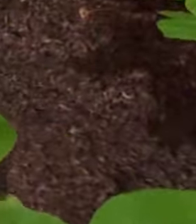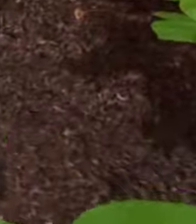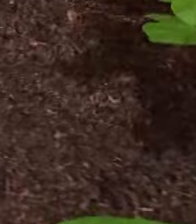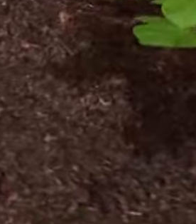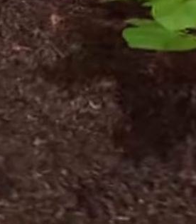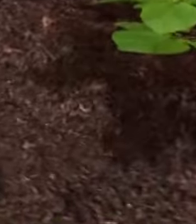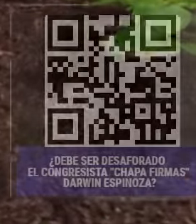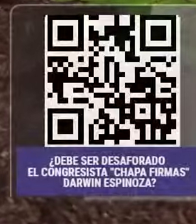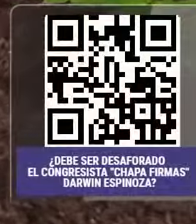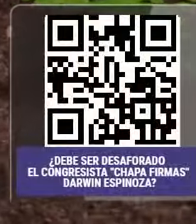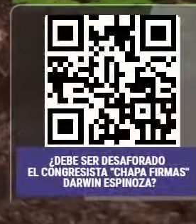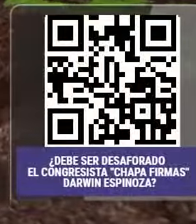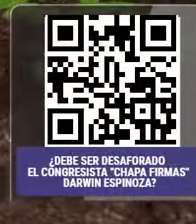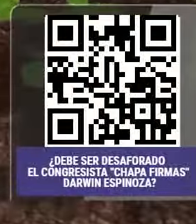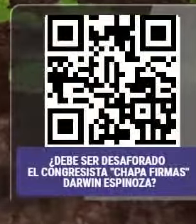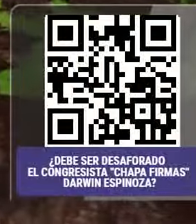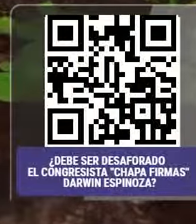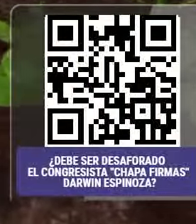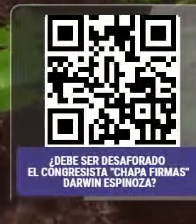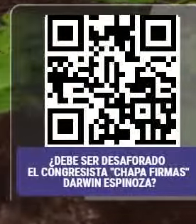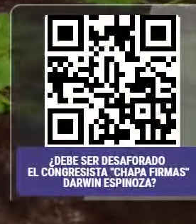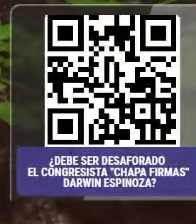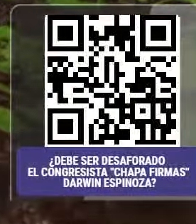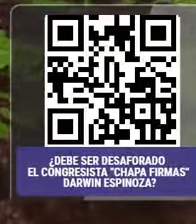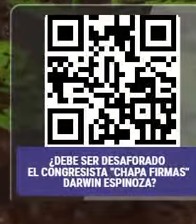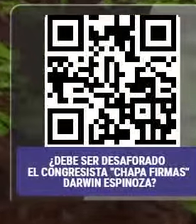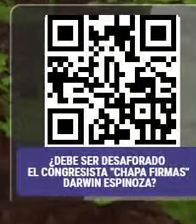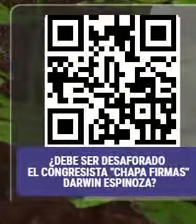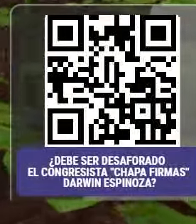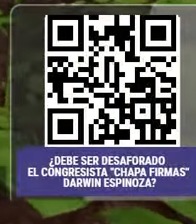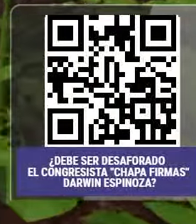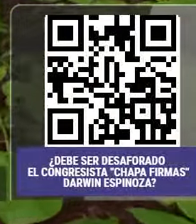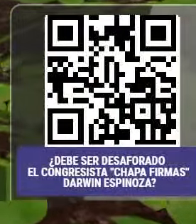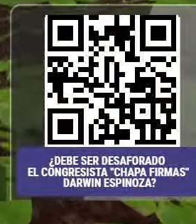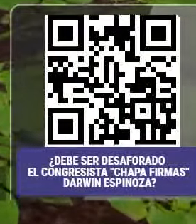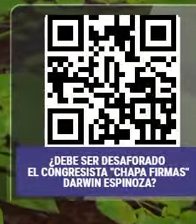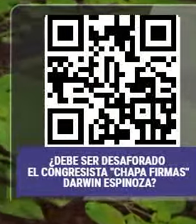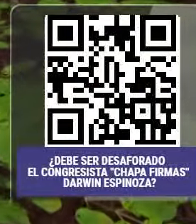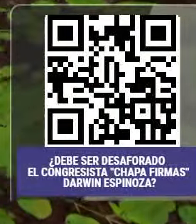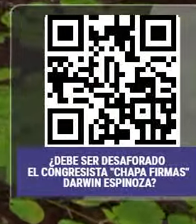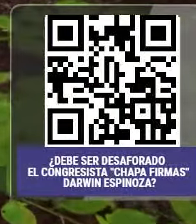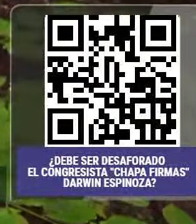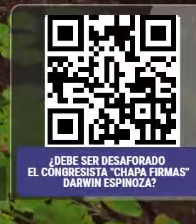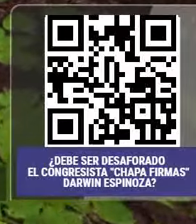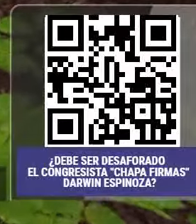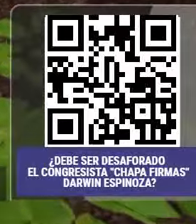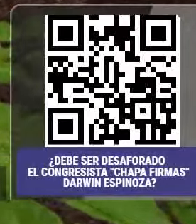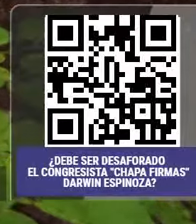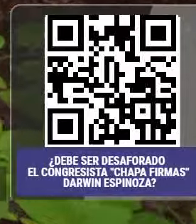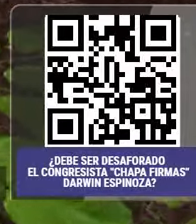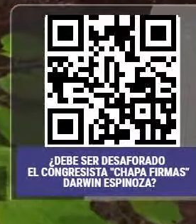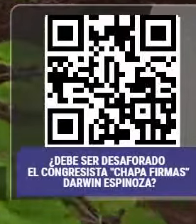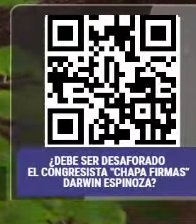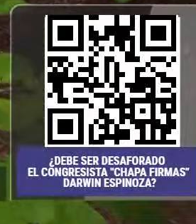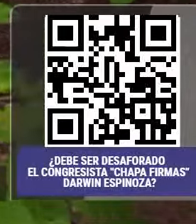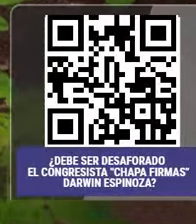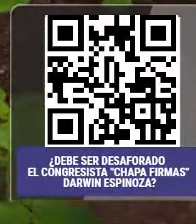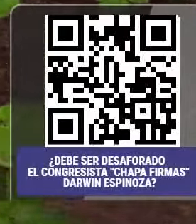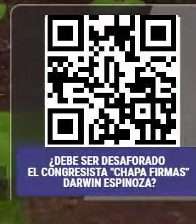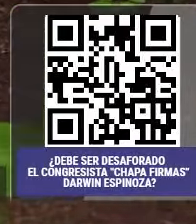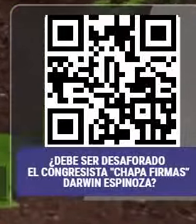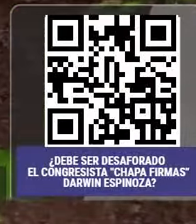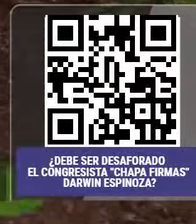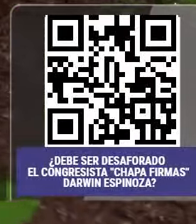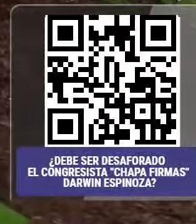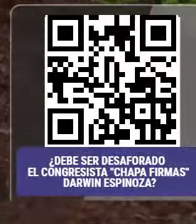Muchísimas gracias, José, por esa información. Poco a poco nos va mostrando, nos invita a conocer más sobre nuestra papa y muy pronto podremos estrenar